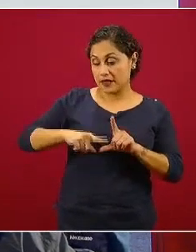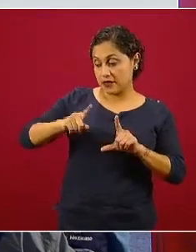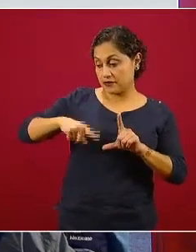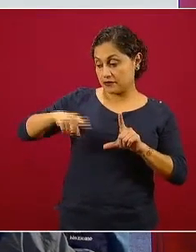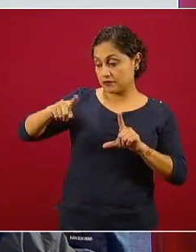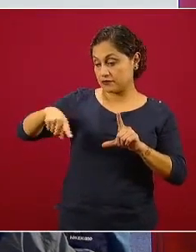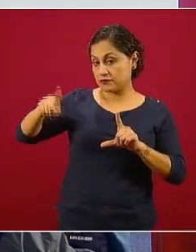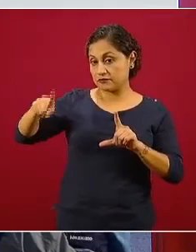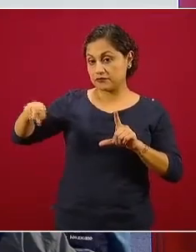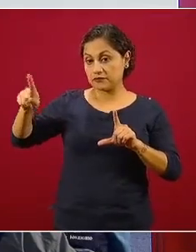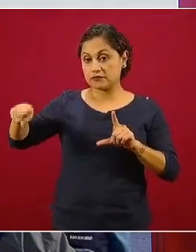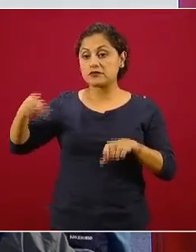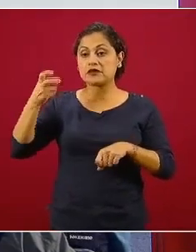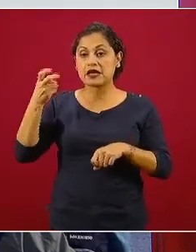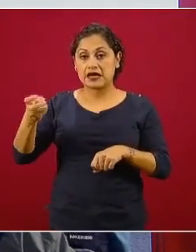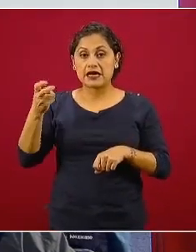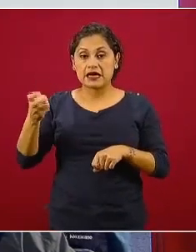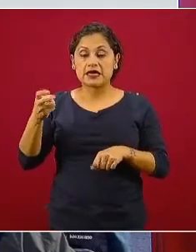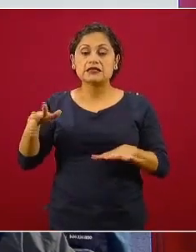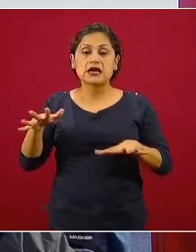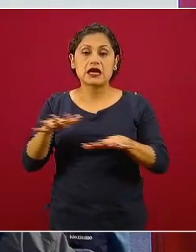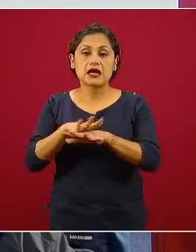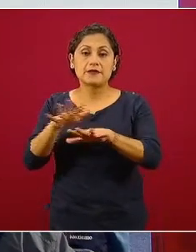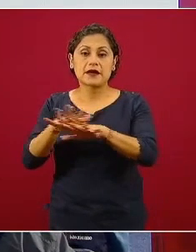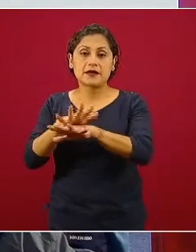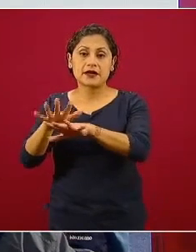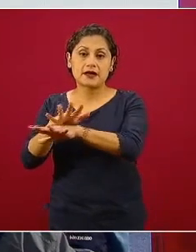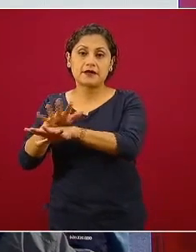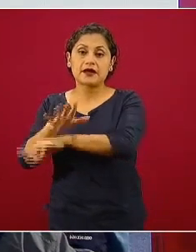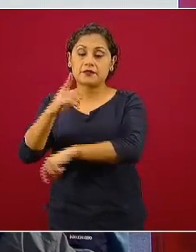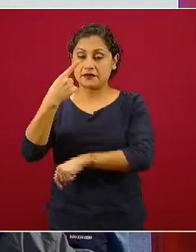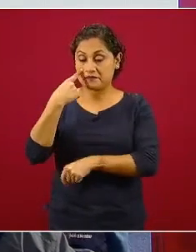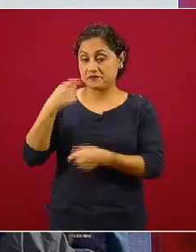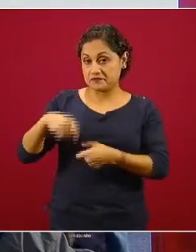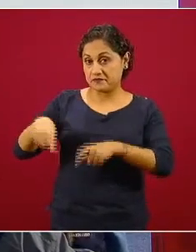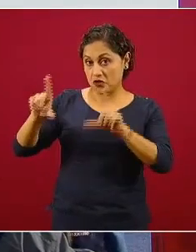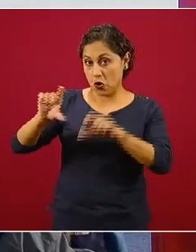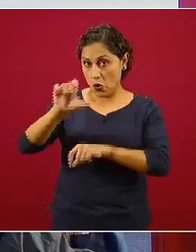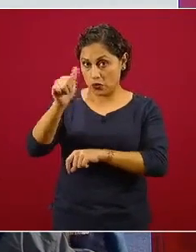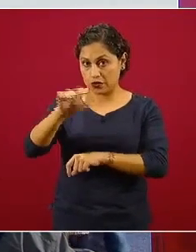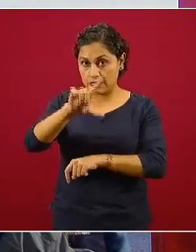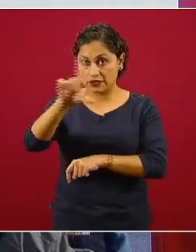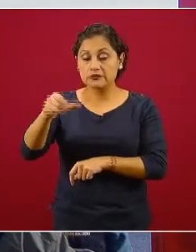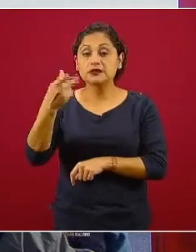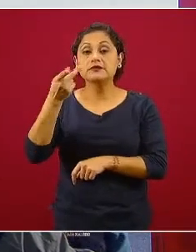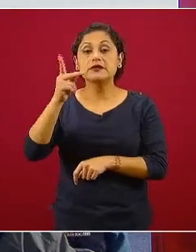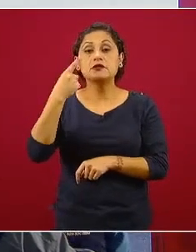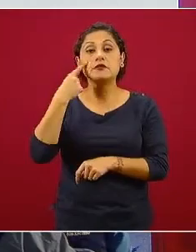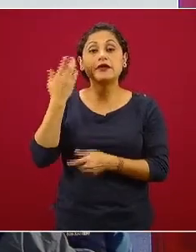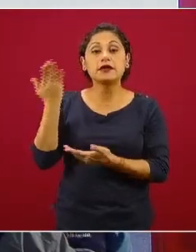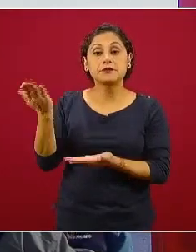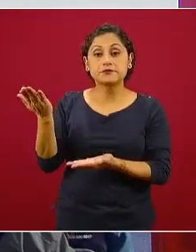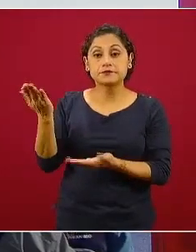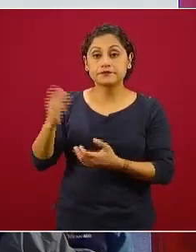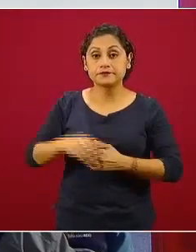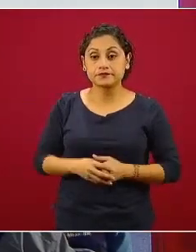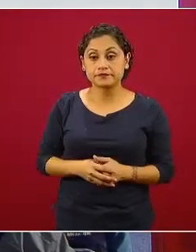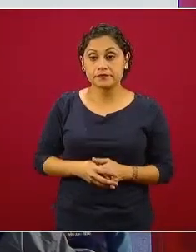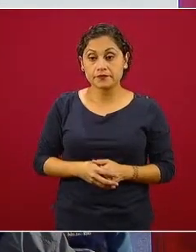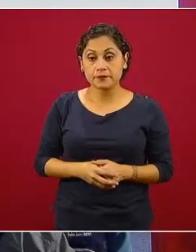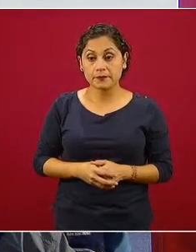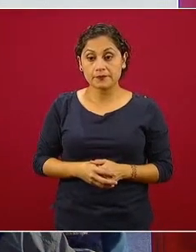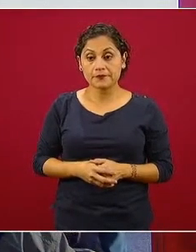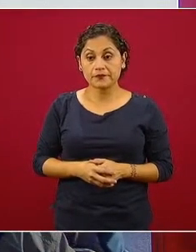está continuamente activa. Lo voy a ilustrar más con la siguiente gráfica. Pero vean esto. Esta es la curva